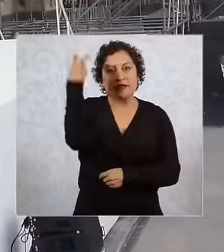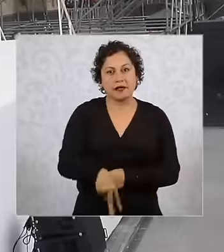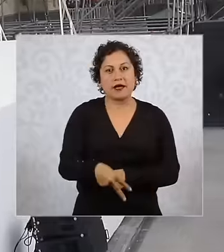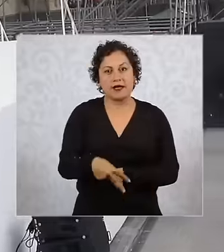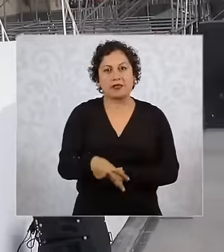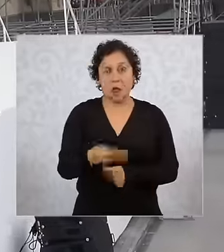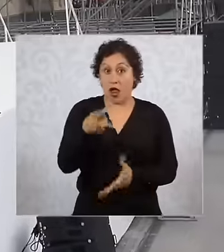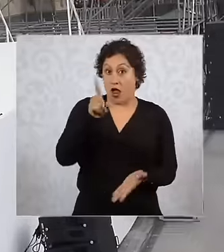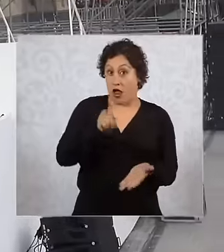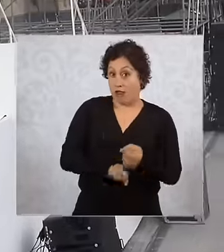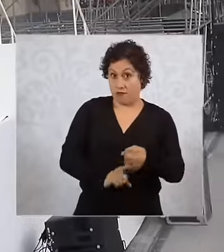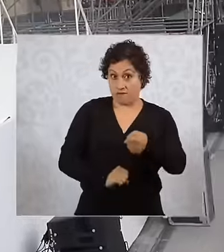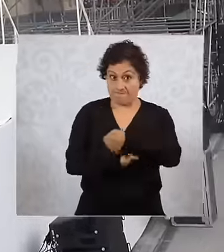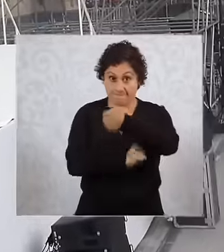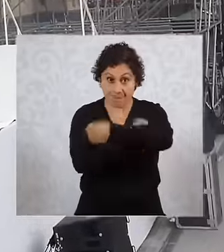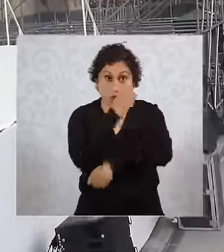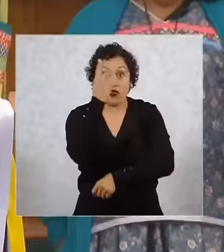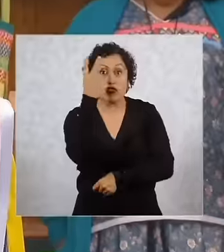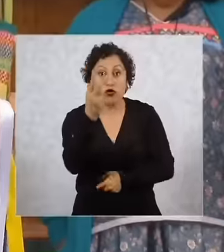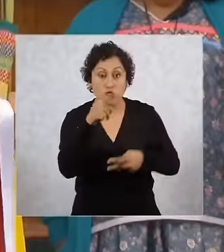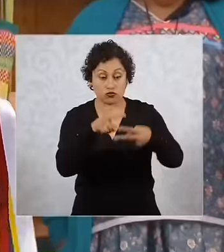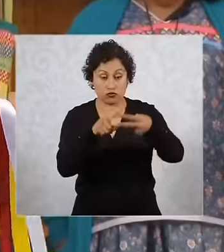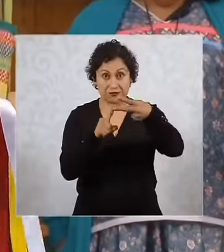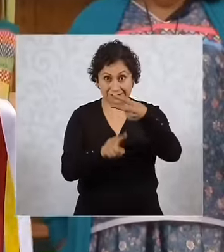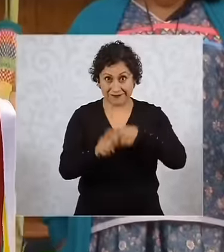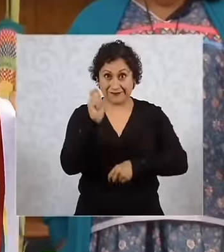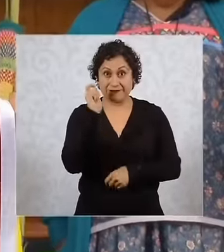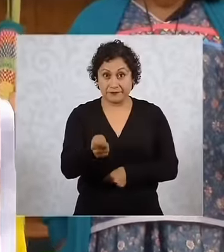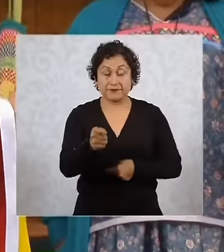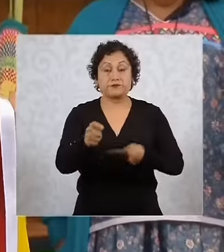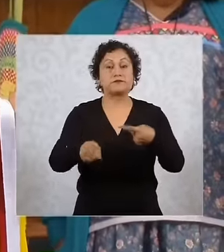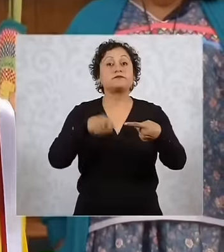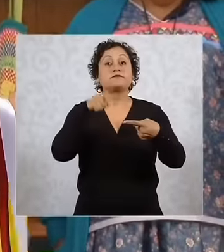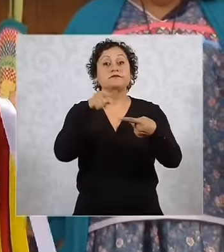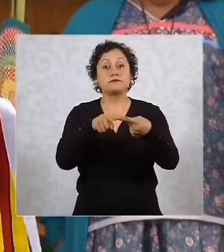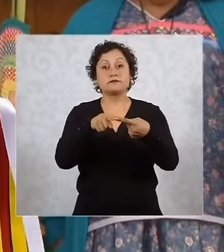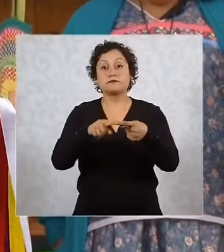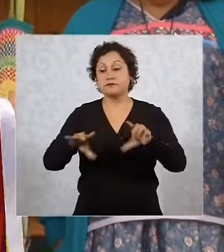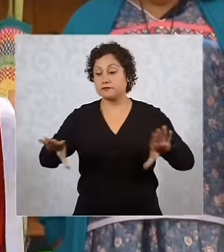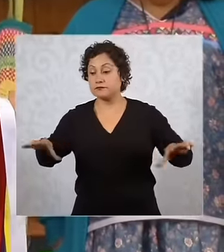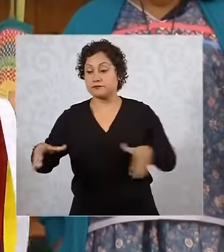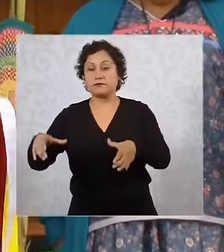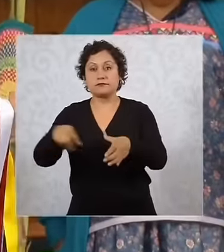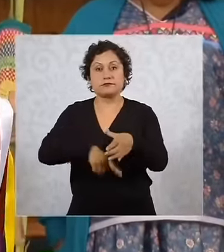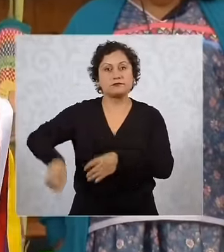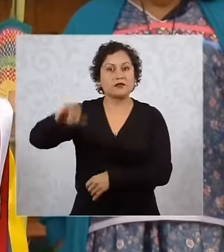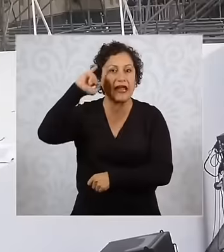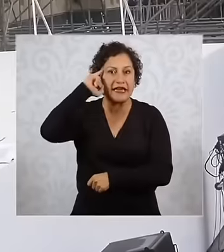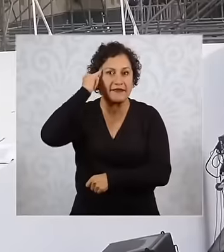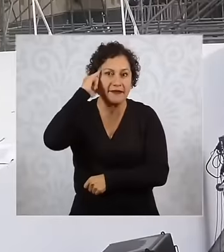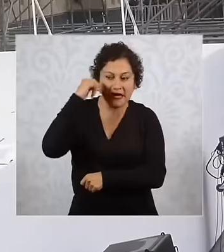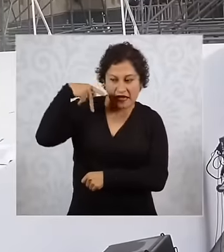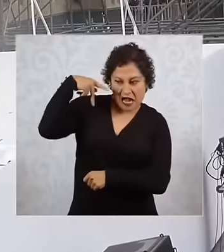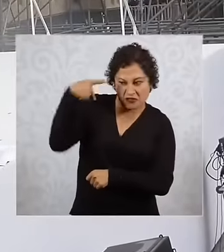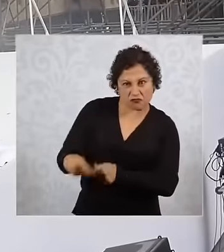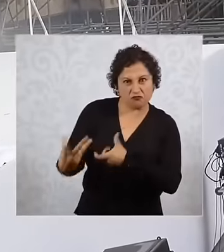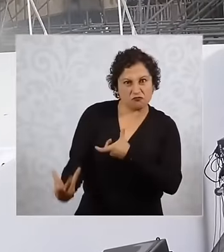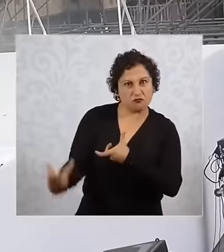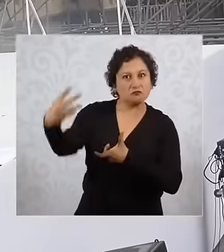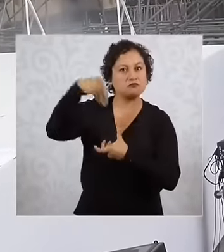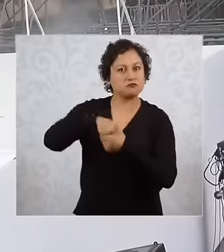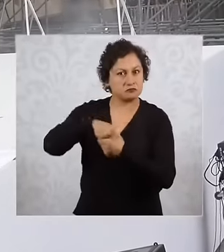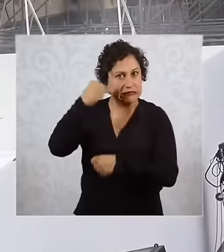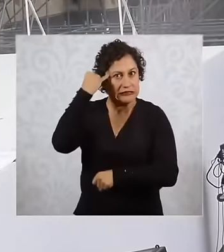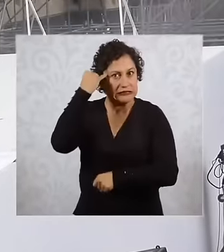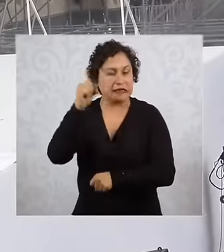dos pilares: la esencia de los pueblos originarios y también